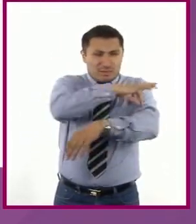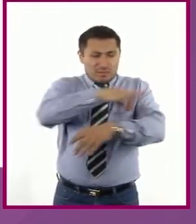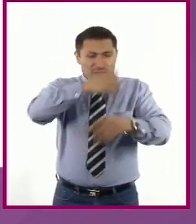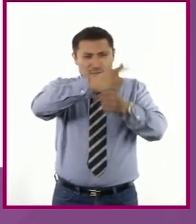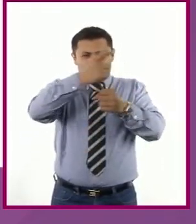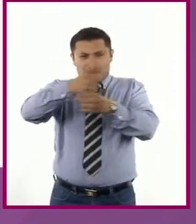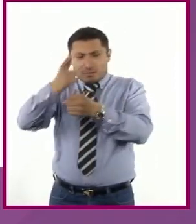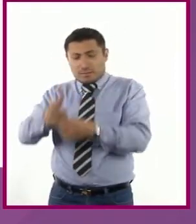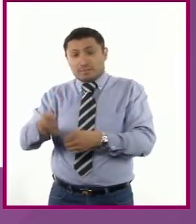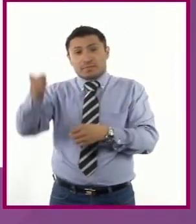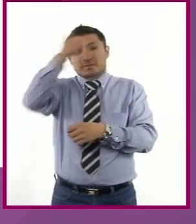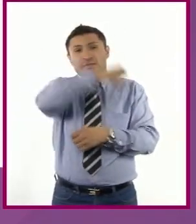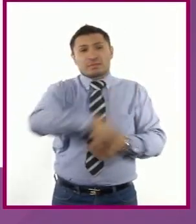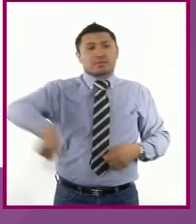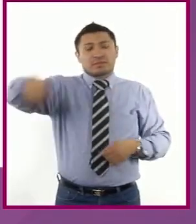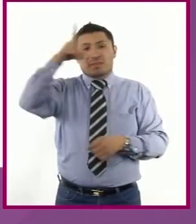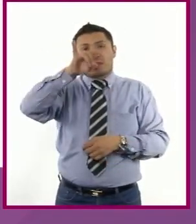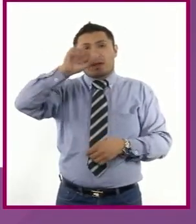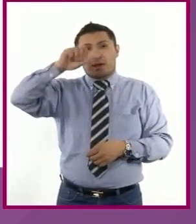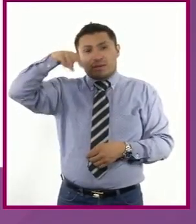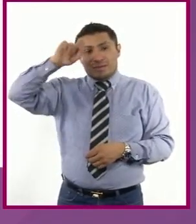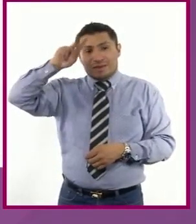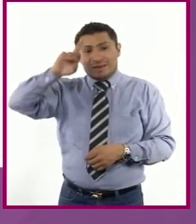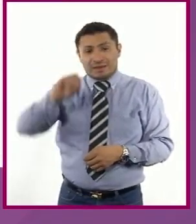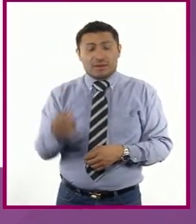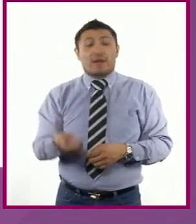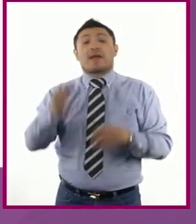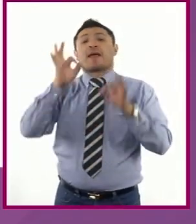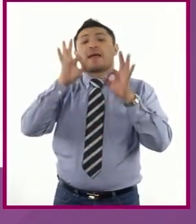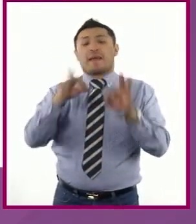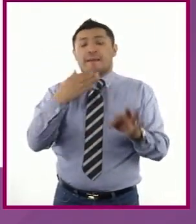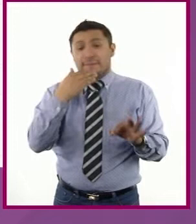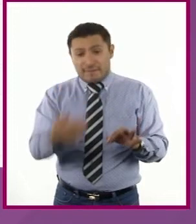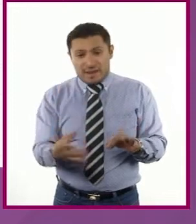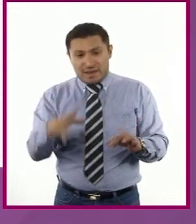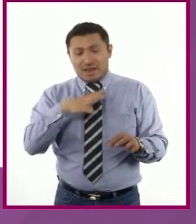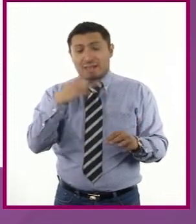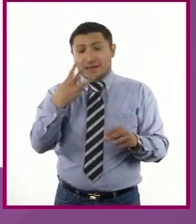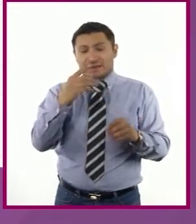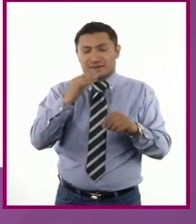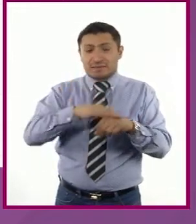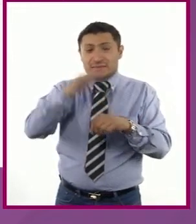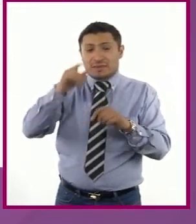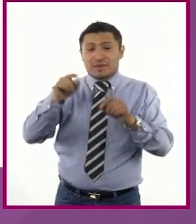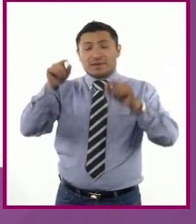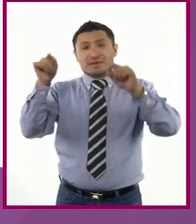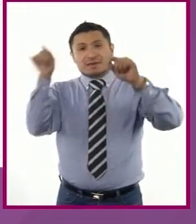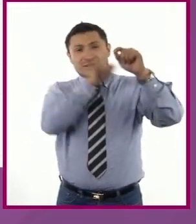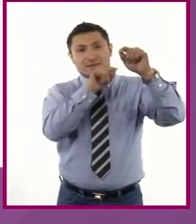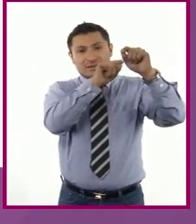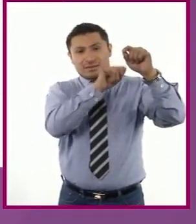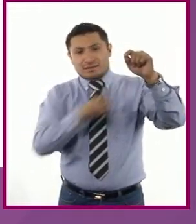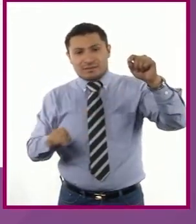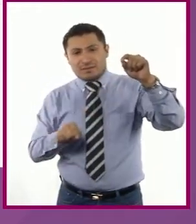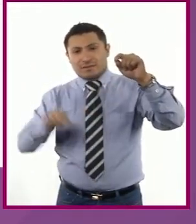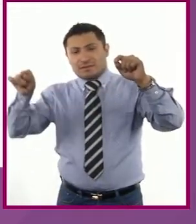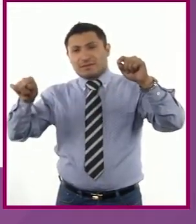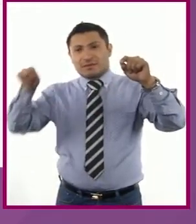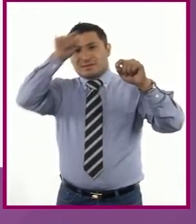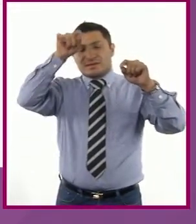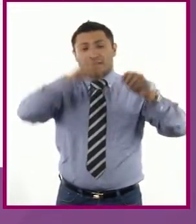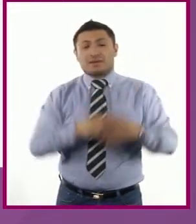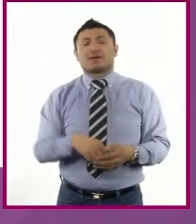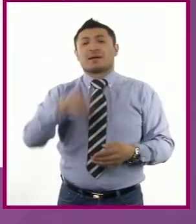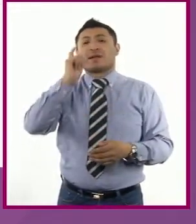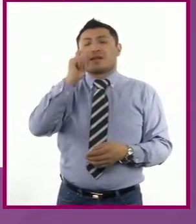constató que el diámetro de un círculo cabía 3 veces y un poco más en la longitud de la circunferencia. Es decir,